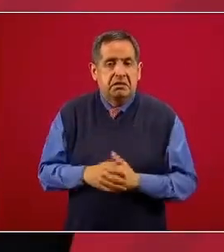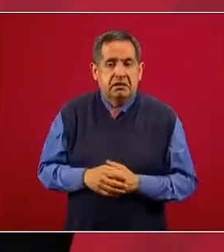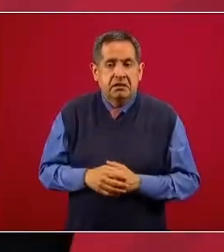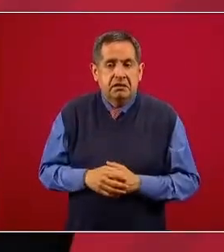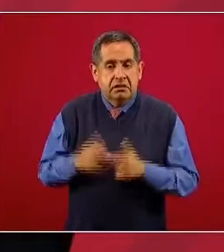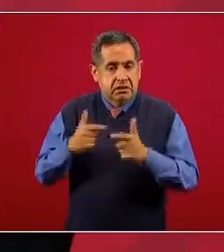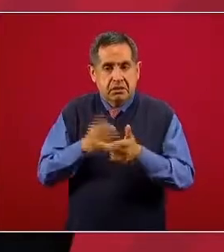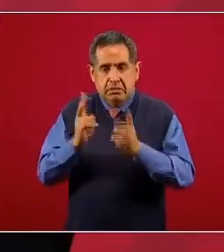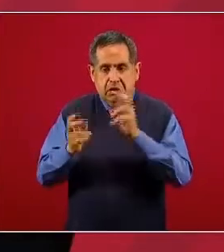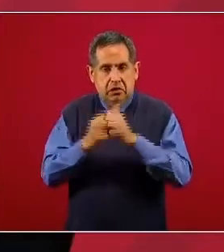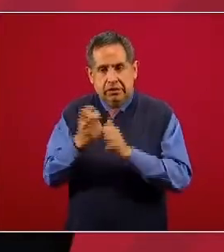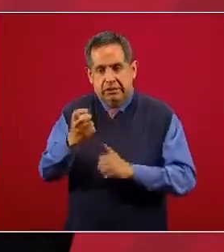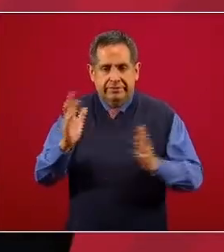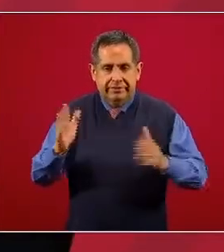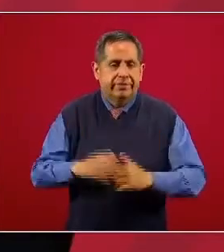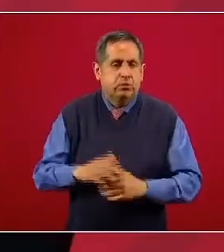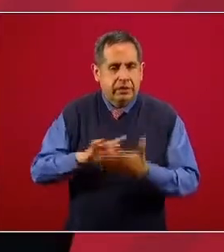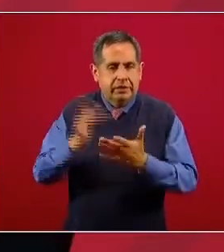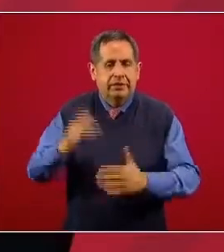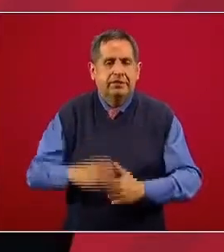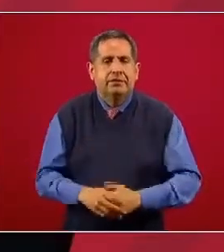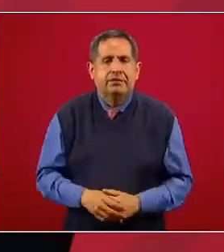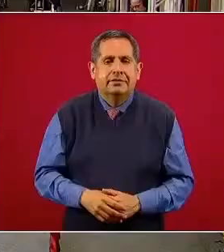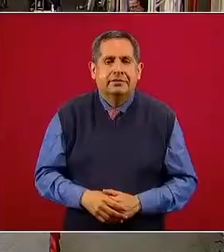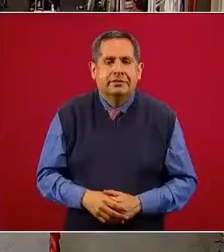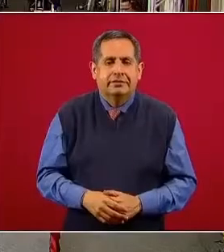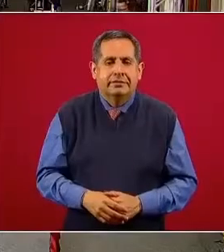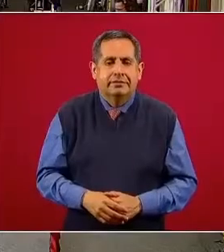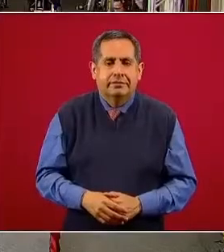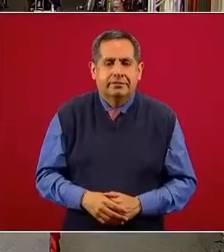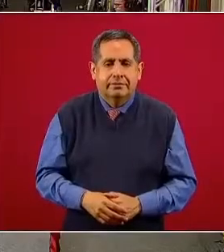y seguimos platicando sobre esto. Muchas gracias.